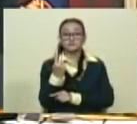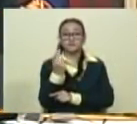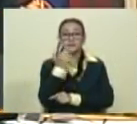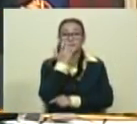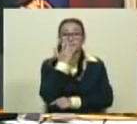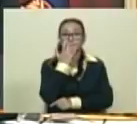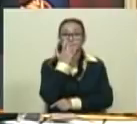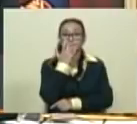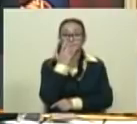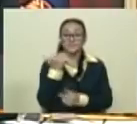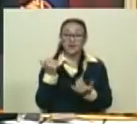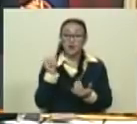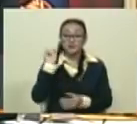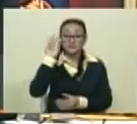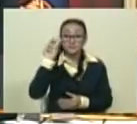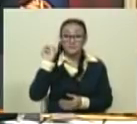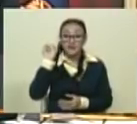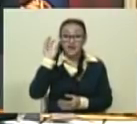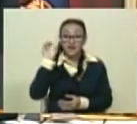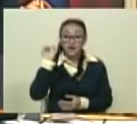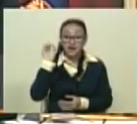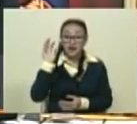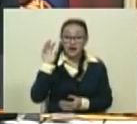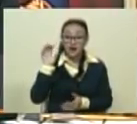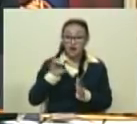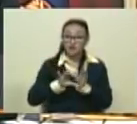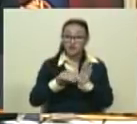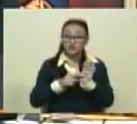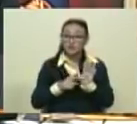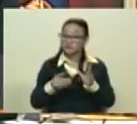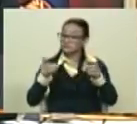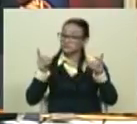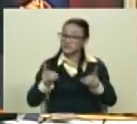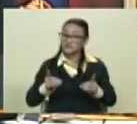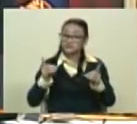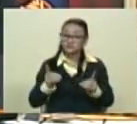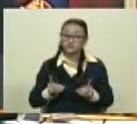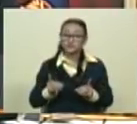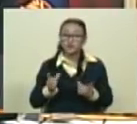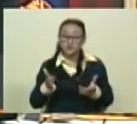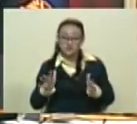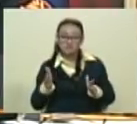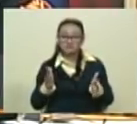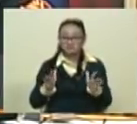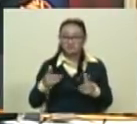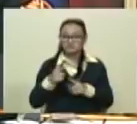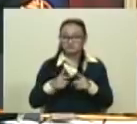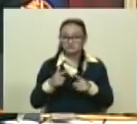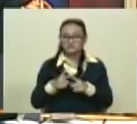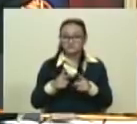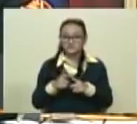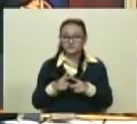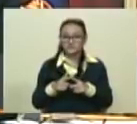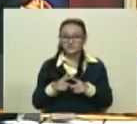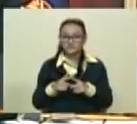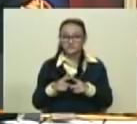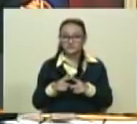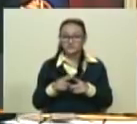Ahora la Asamblea Constituyente ha tomado decisiones muy parecidas,